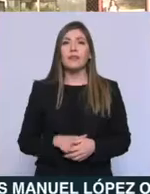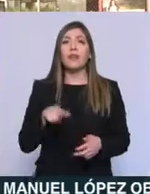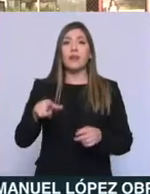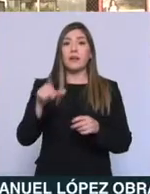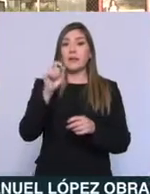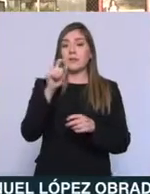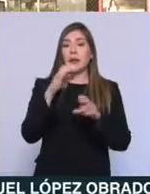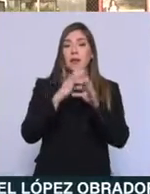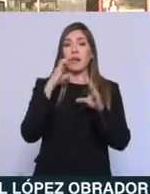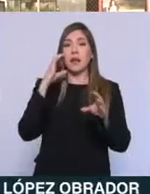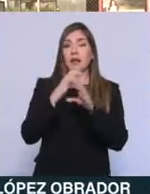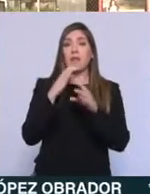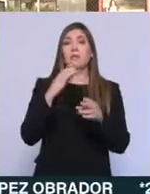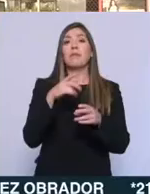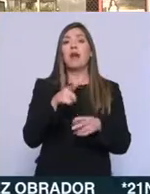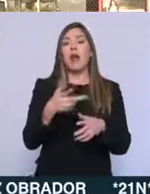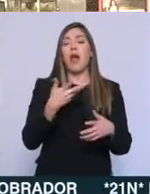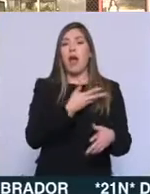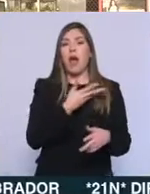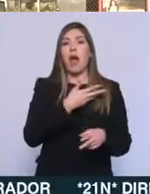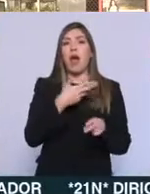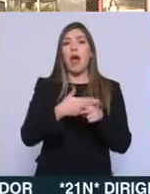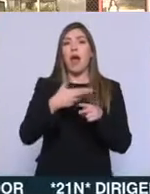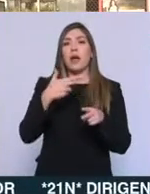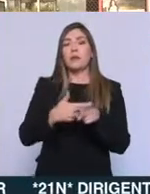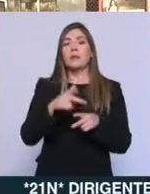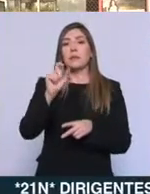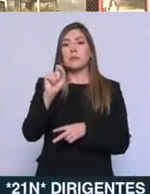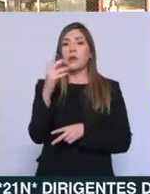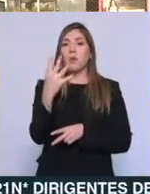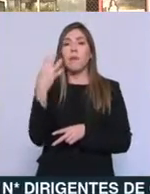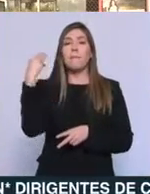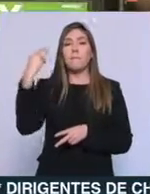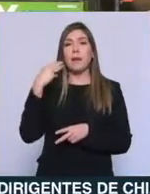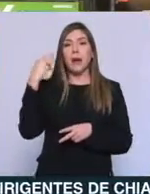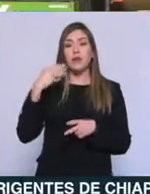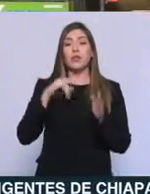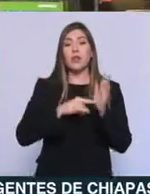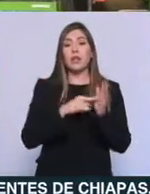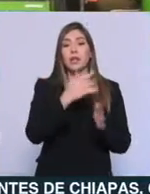el 24 de marzo de las 5 a las 24